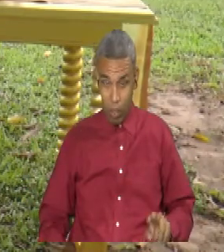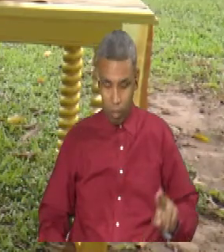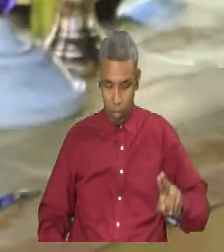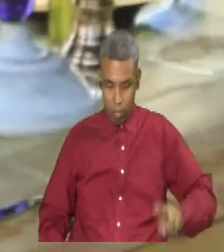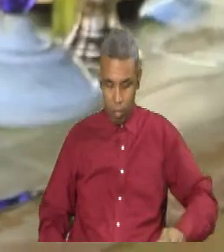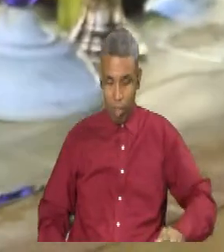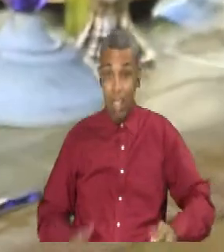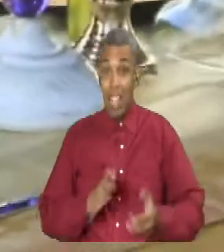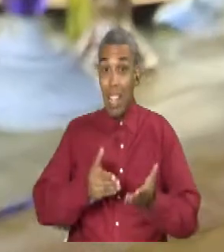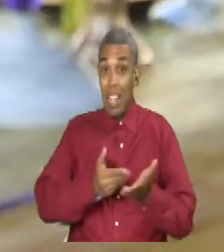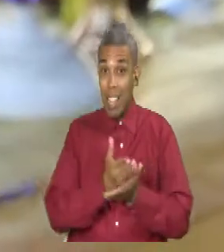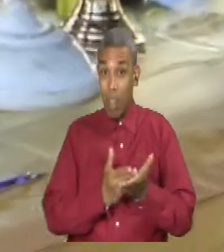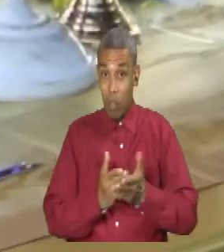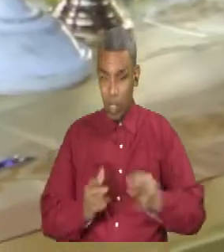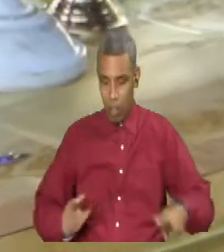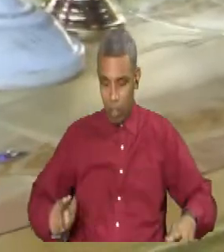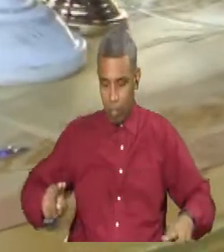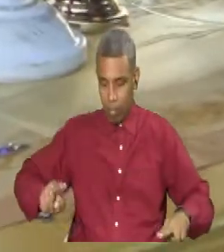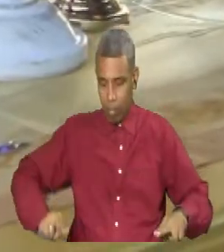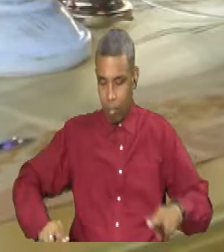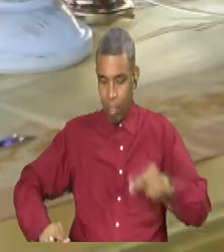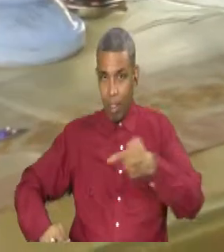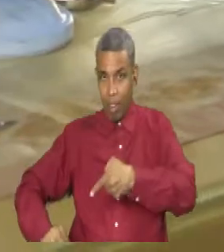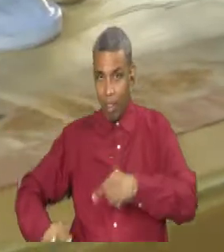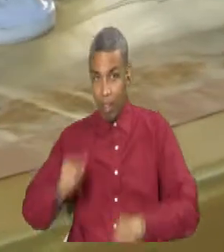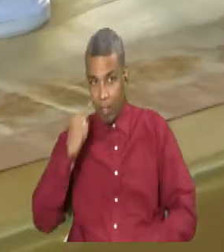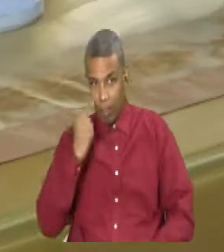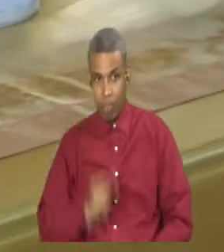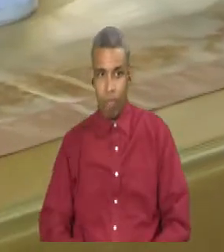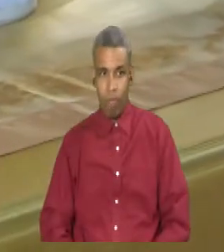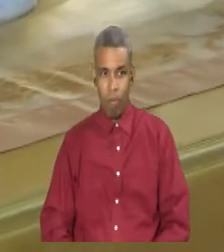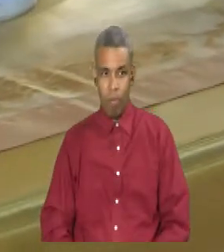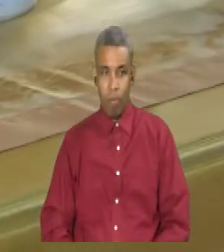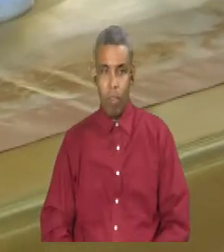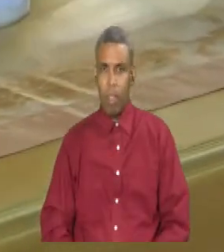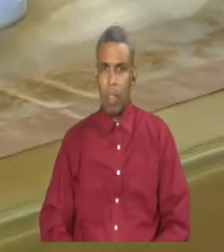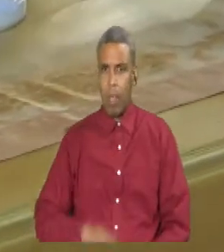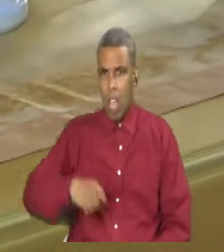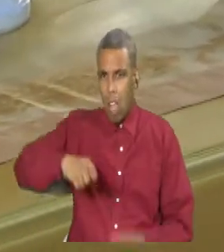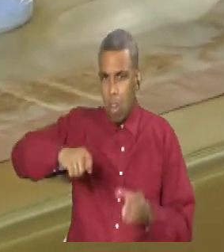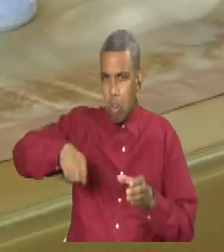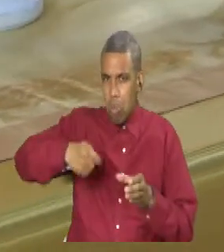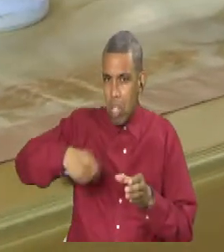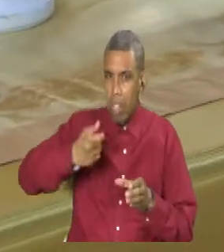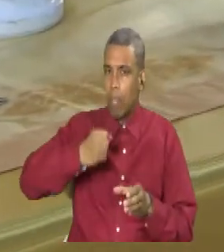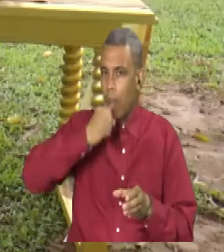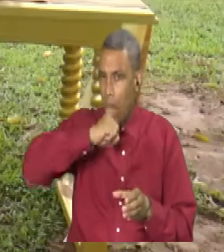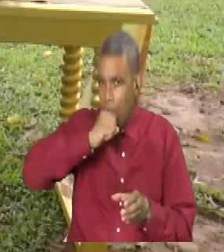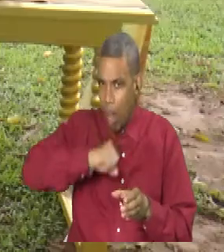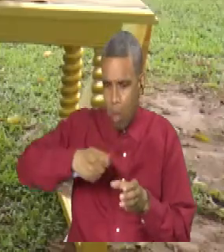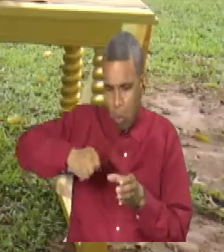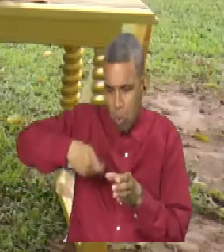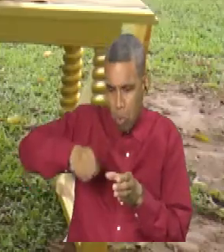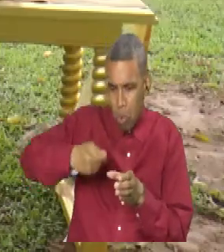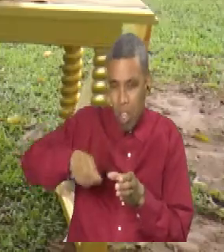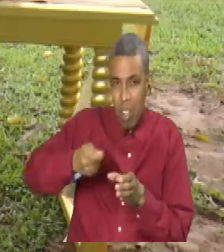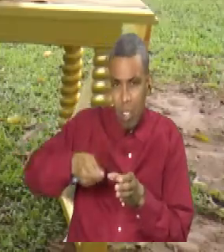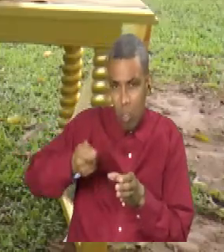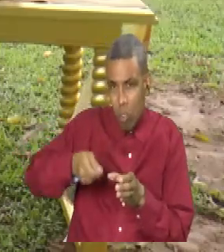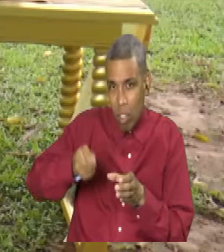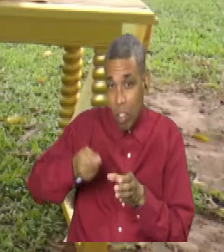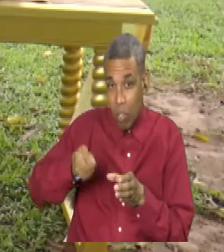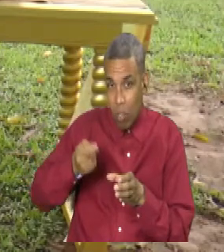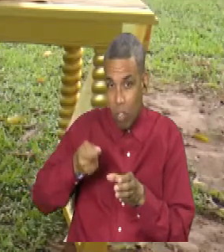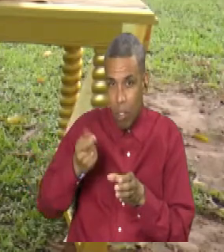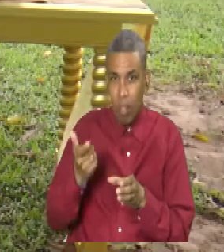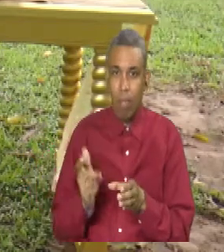Y la cucharita de postre va en la parte superior del plato base, por favor. Y ahora, para